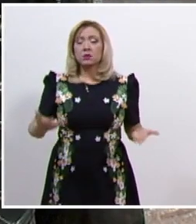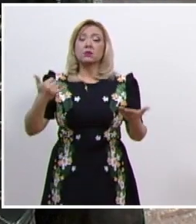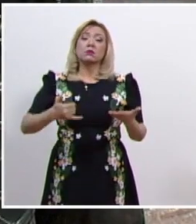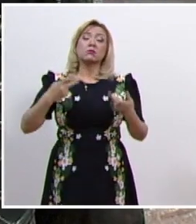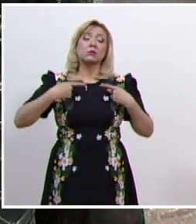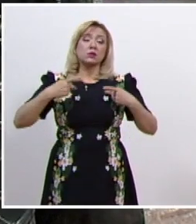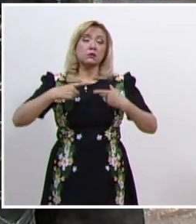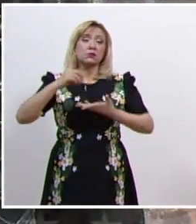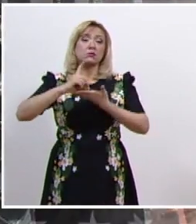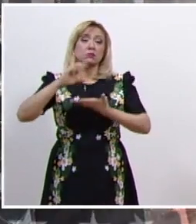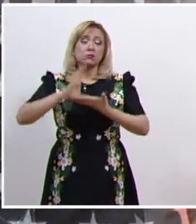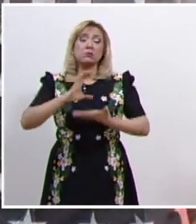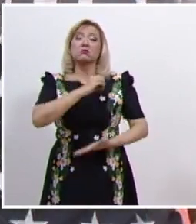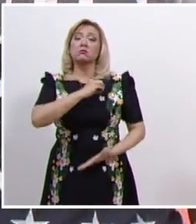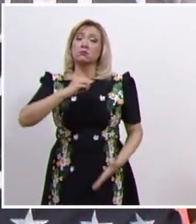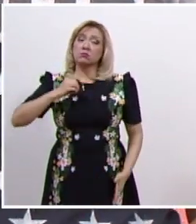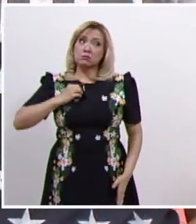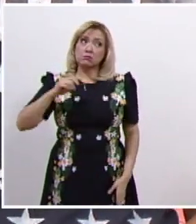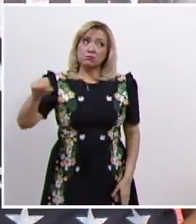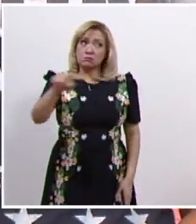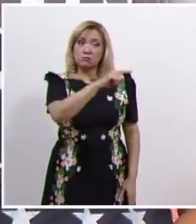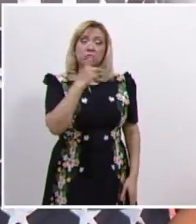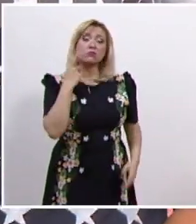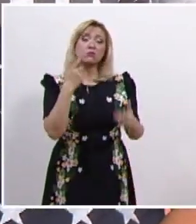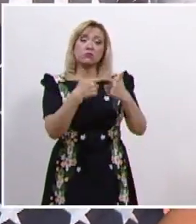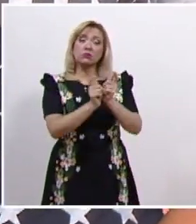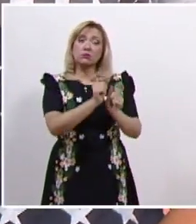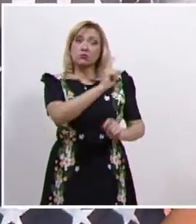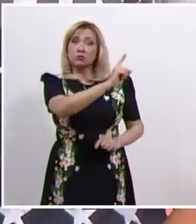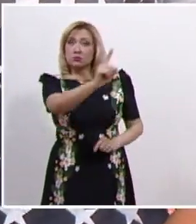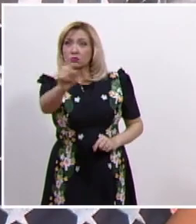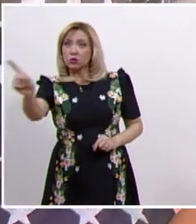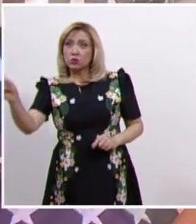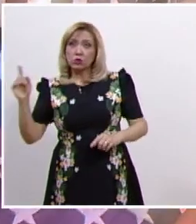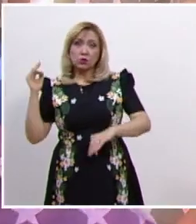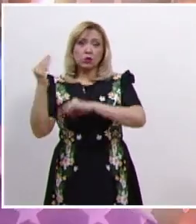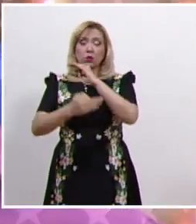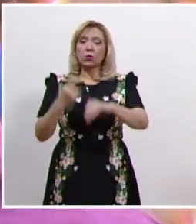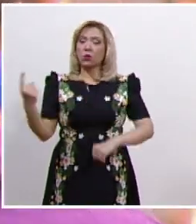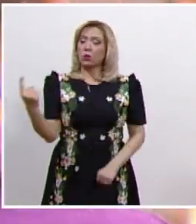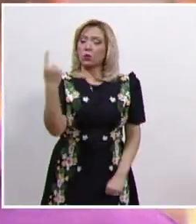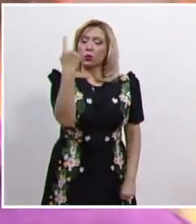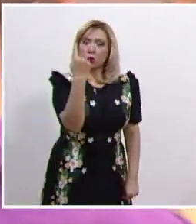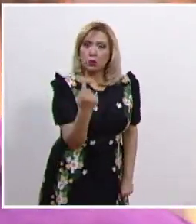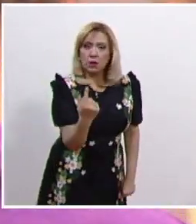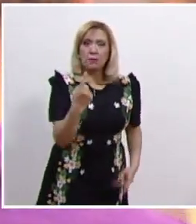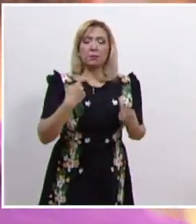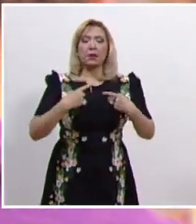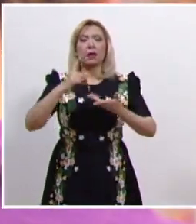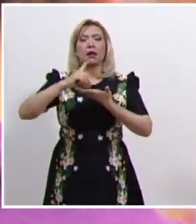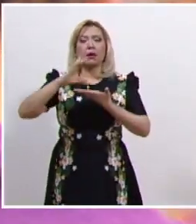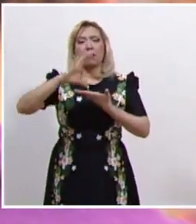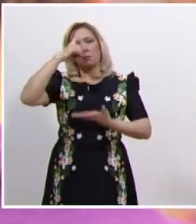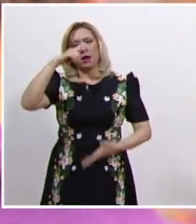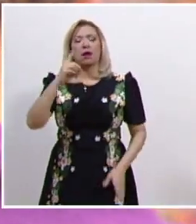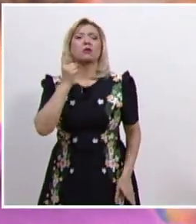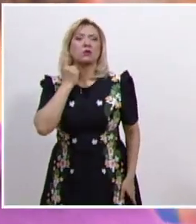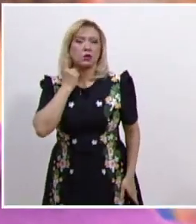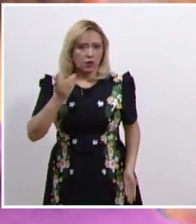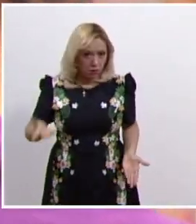de los partidos a postular al menos a una fórmula de personas de dicho sector a diputaciones. La Corte reiteró